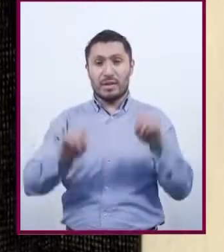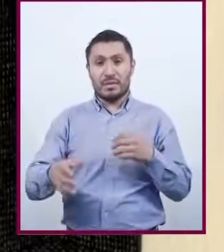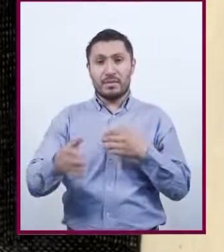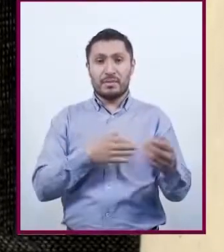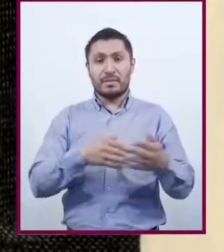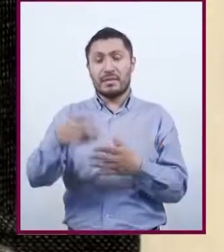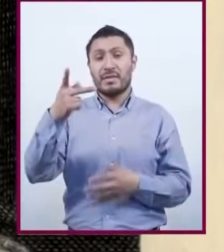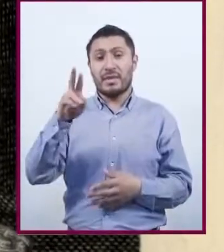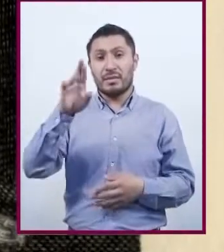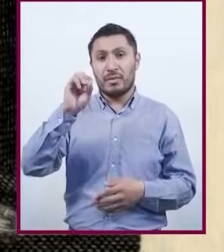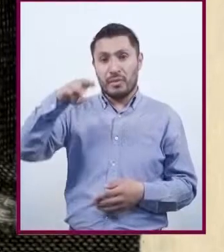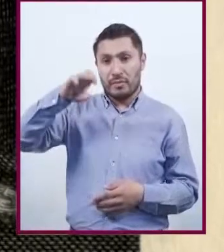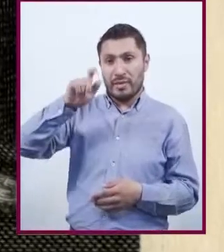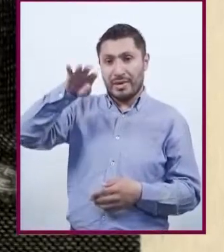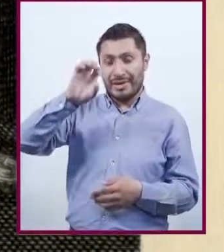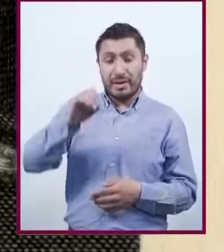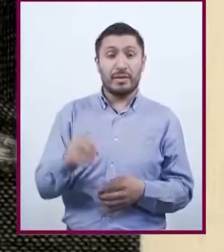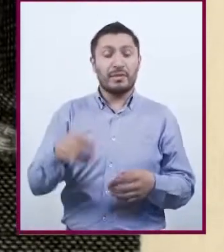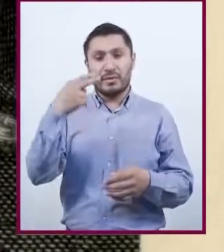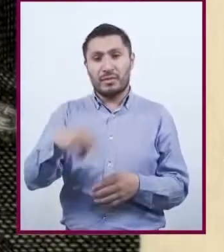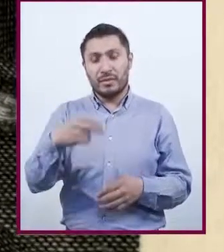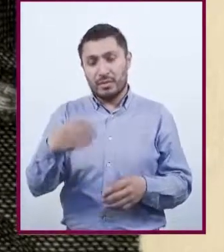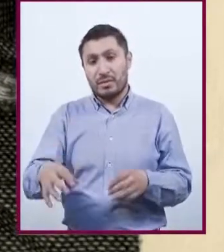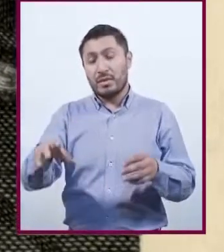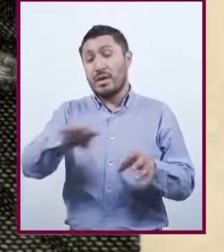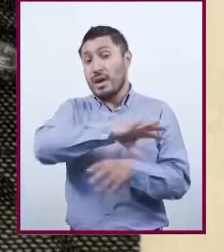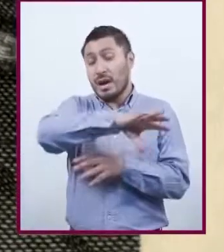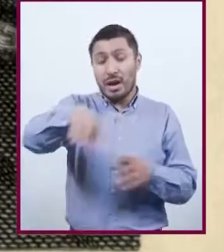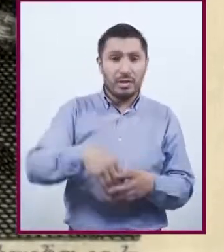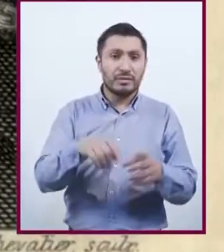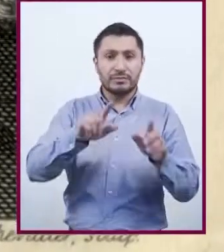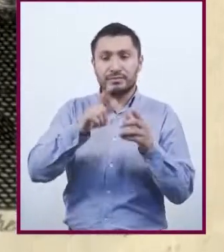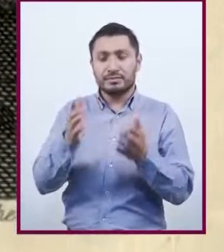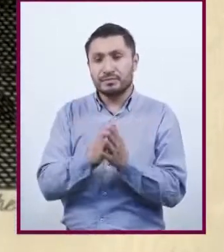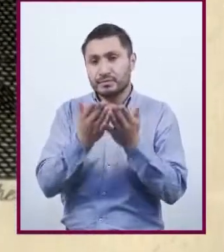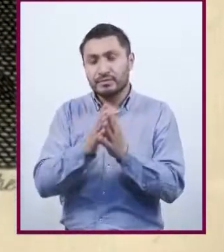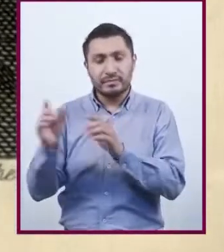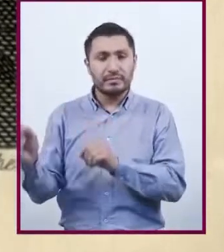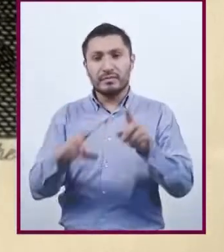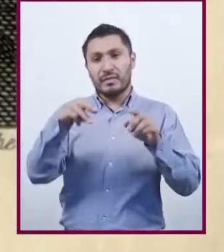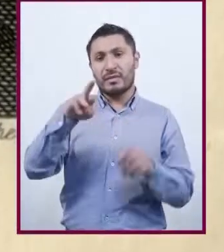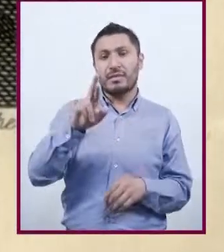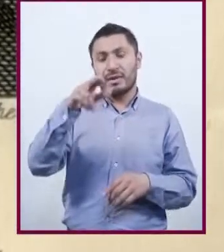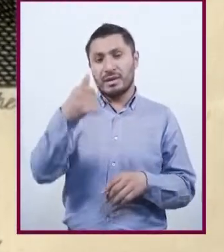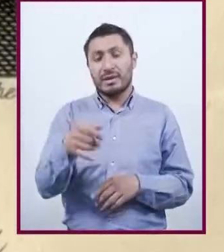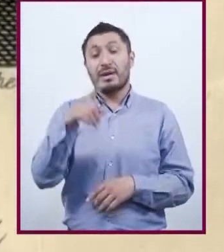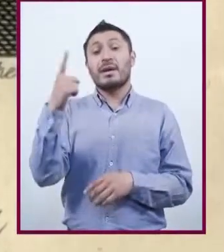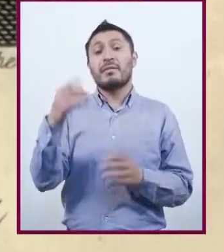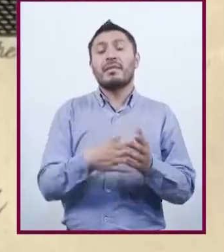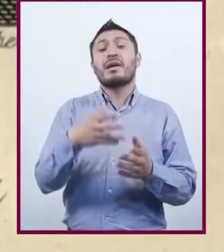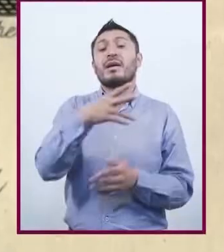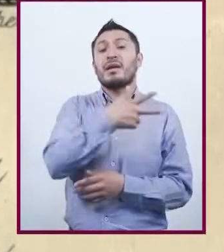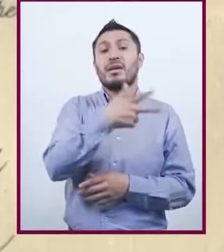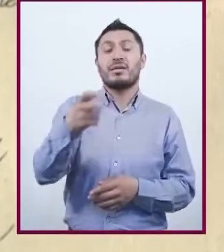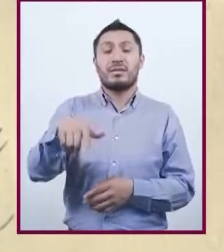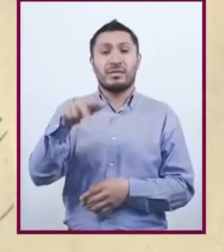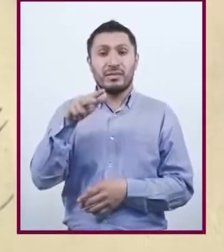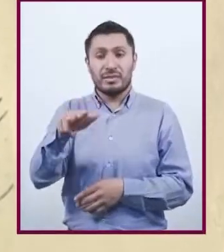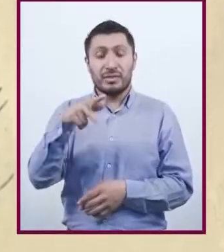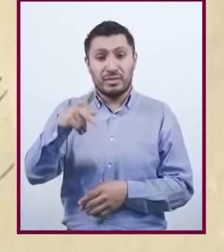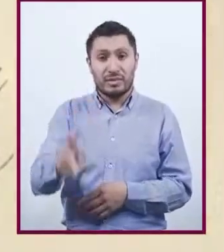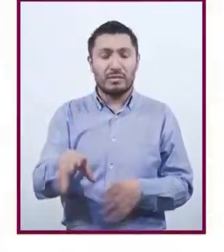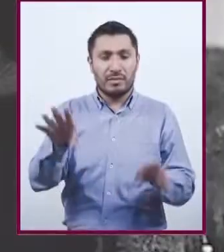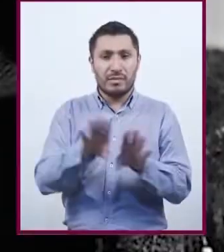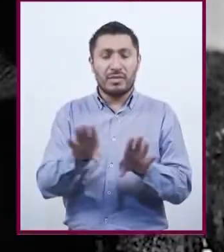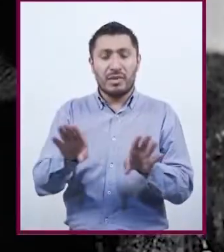Frankenstein o el moderno Prometeo. Tal es el nombre completo del libro que publicó Mary Shelley en 1818,